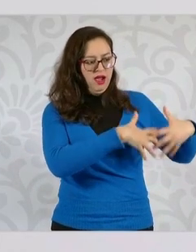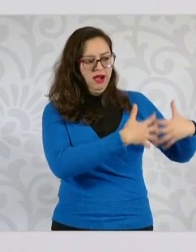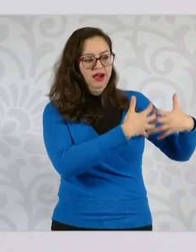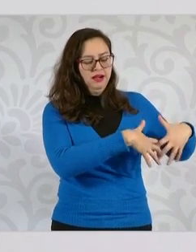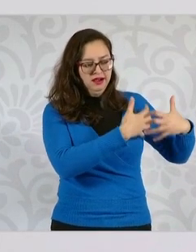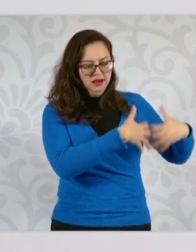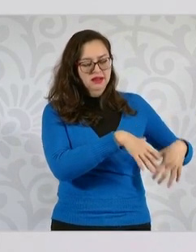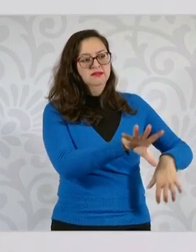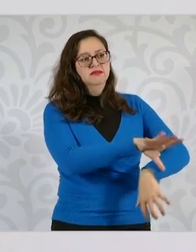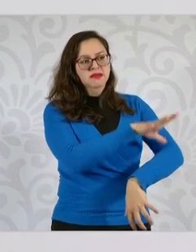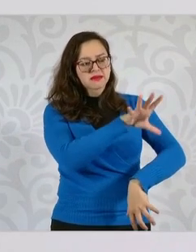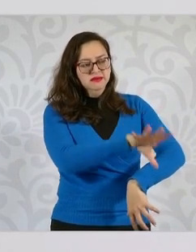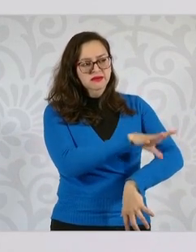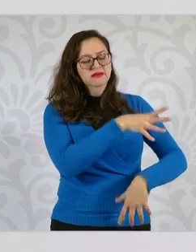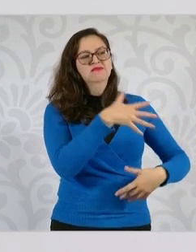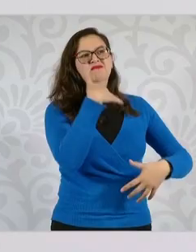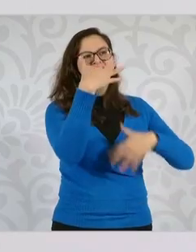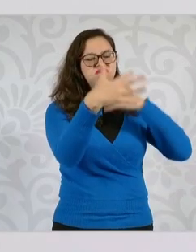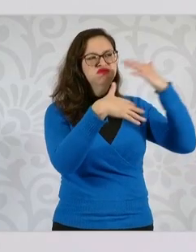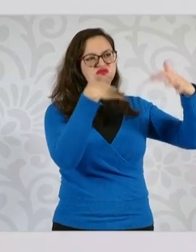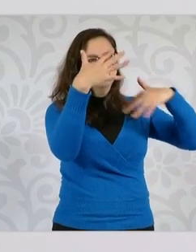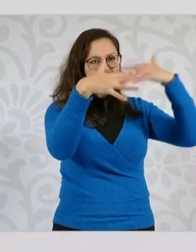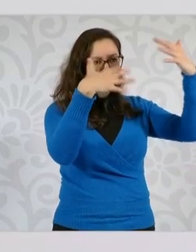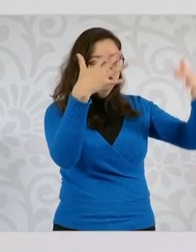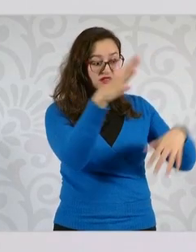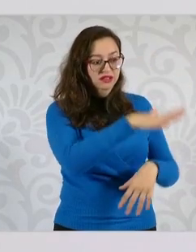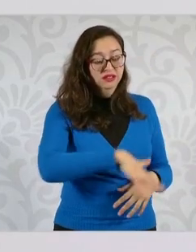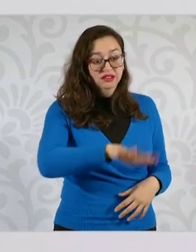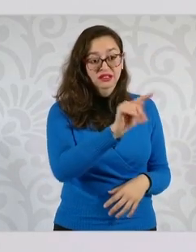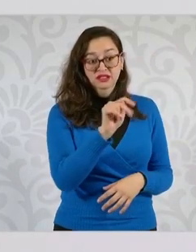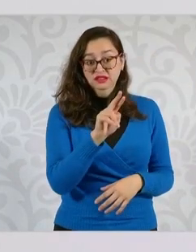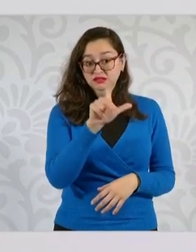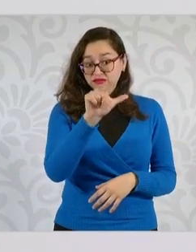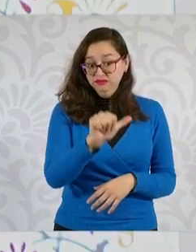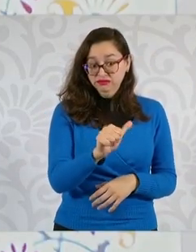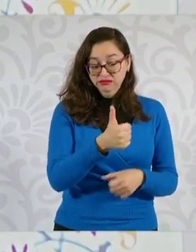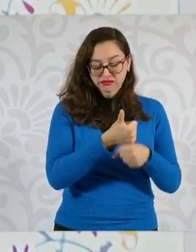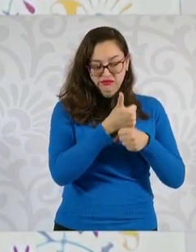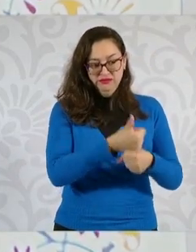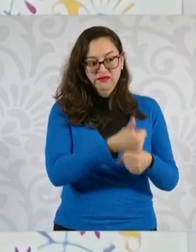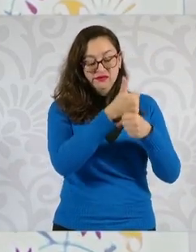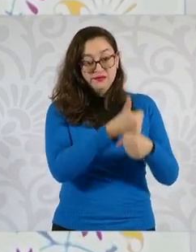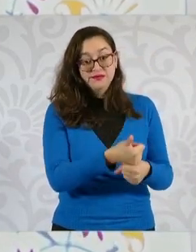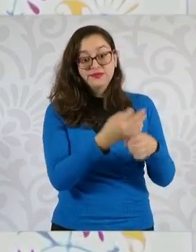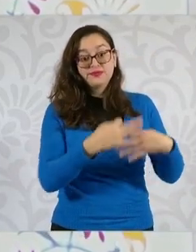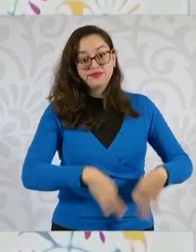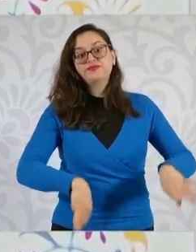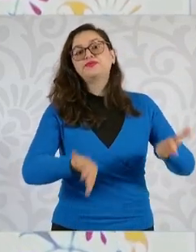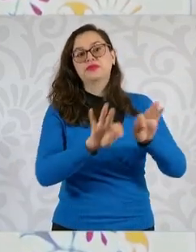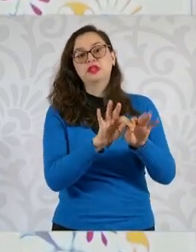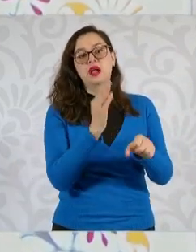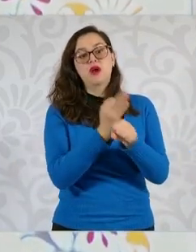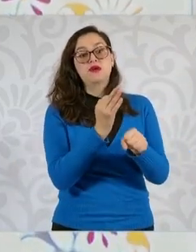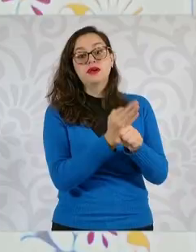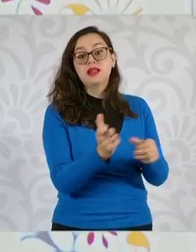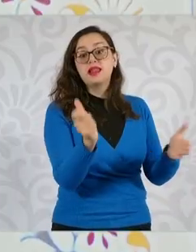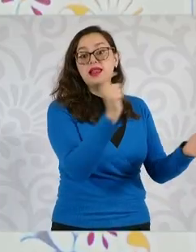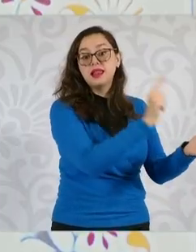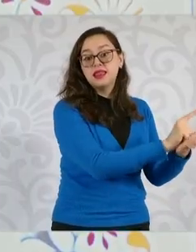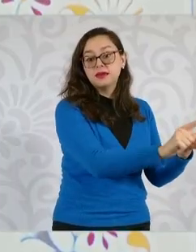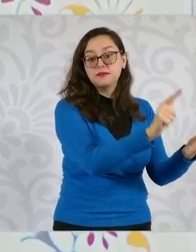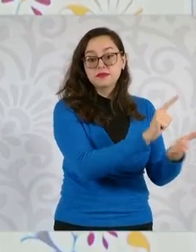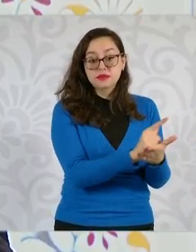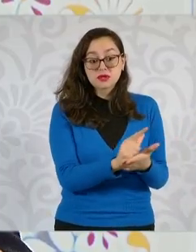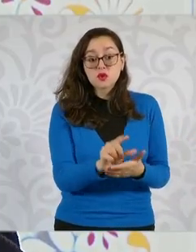generación eléctrica entonces el objetivo es hacer un saneamiento integral pero no solamente del